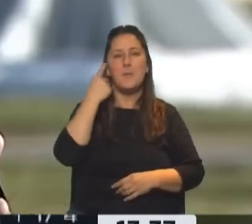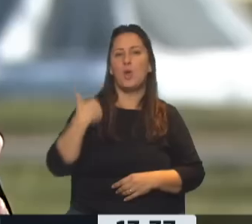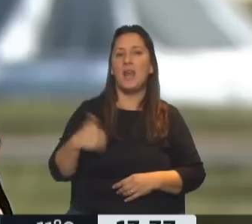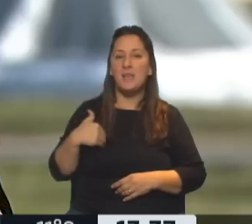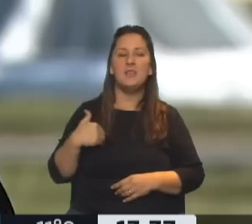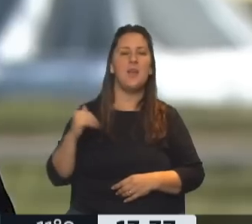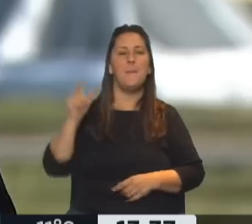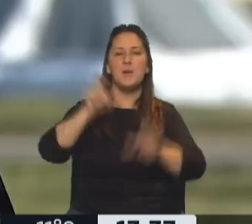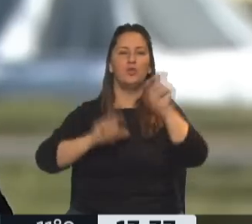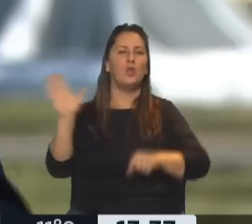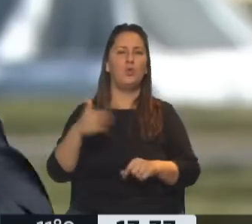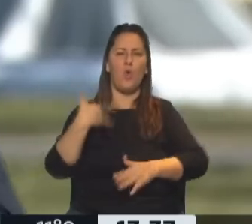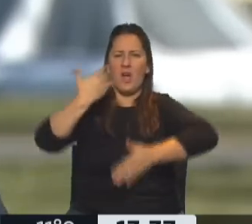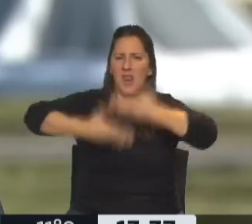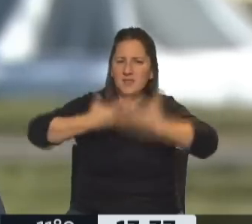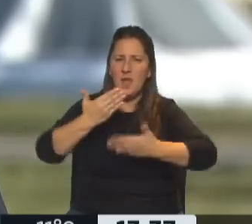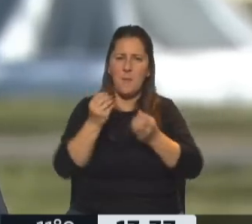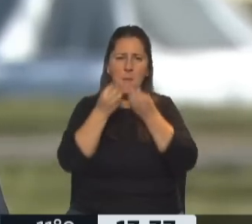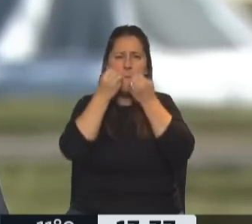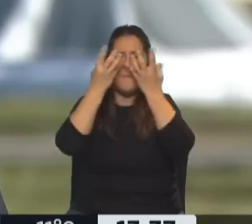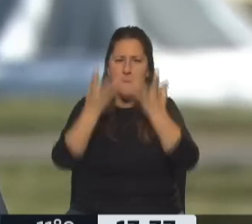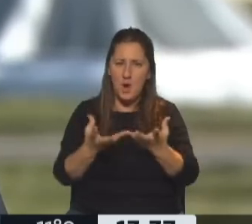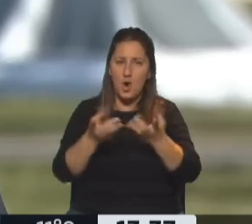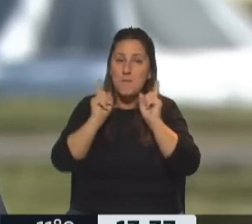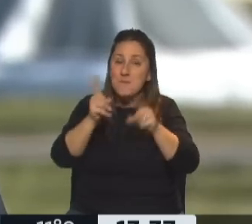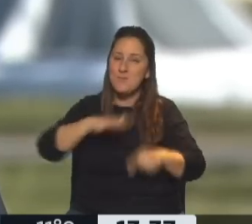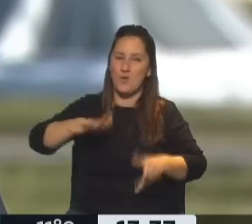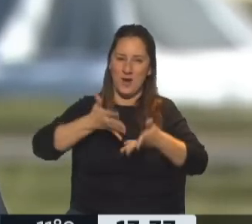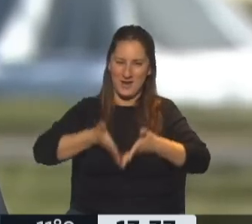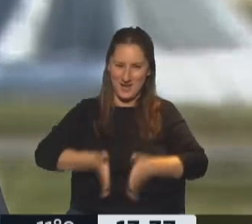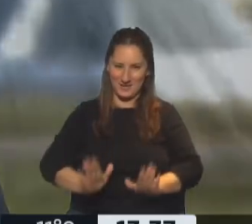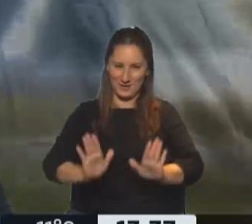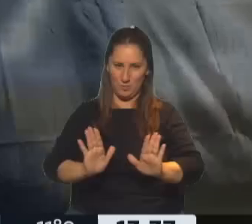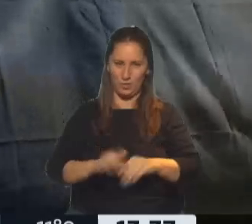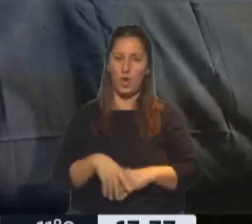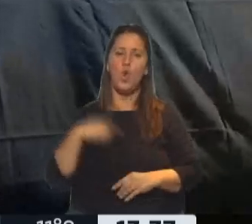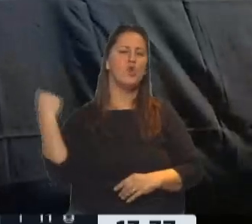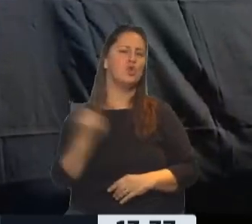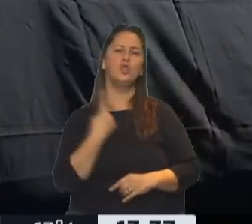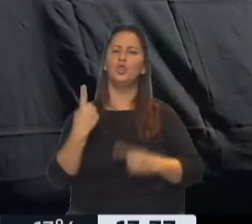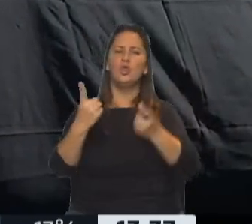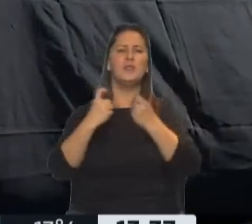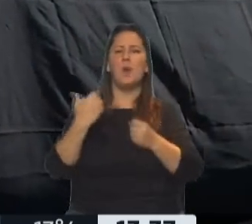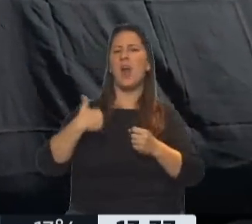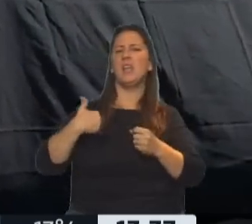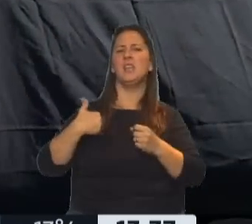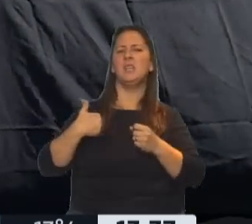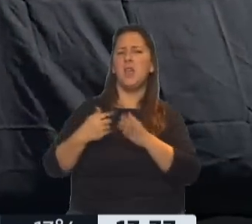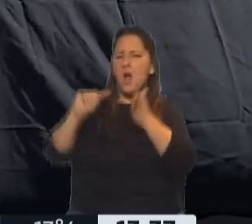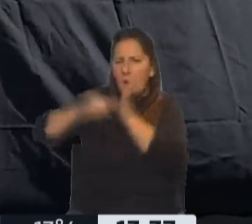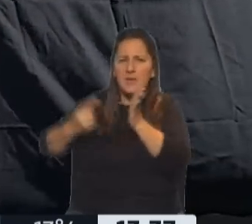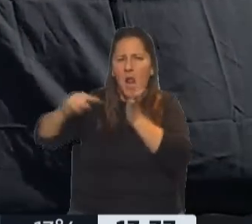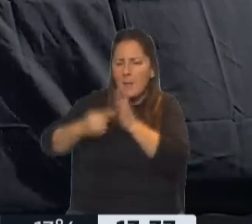podemos crecer y desarrollarnos donde hemos nacido. No necesitamos una Argentina central